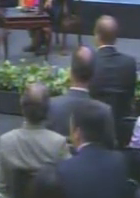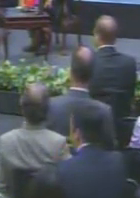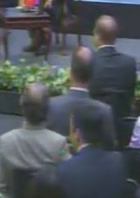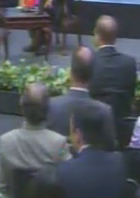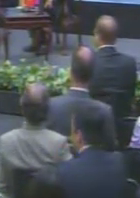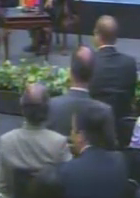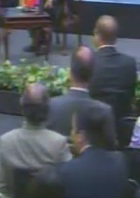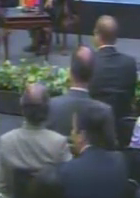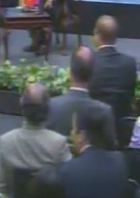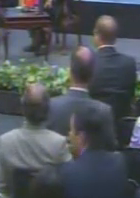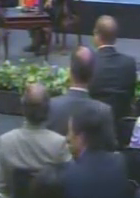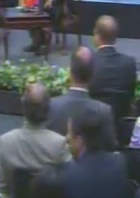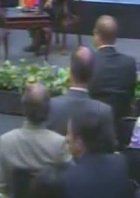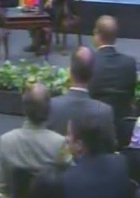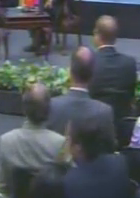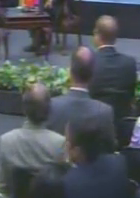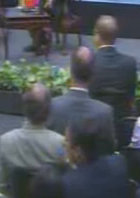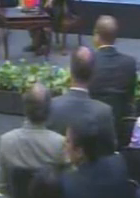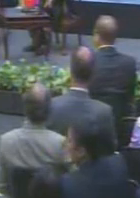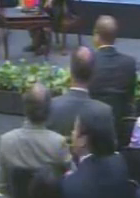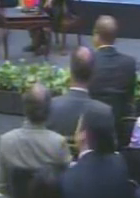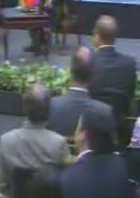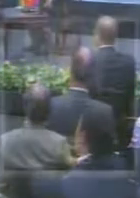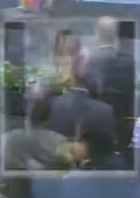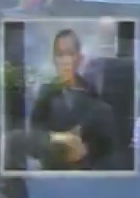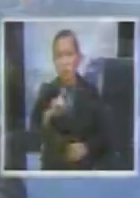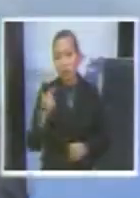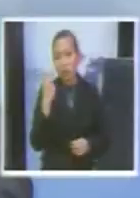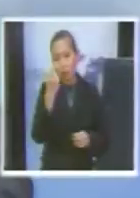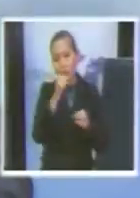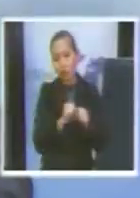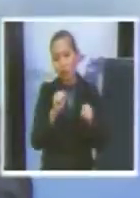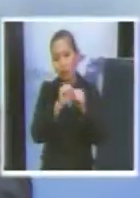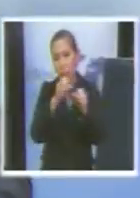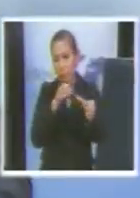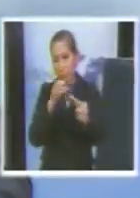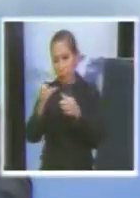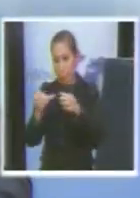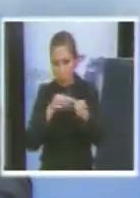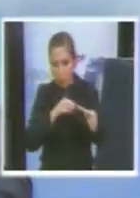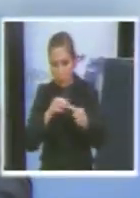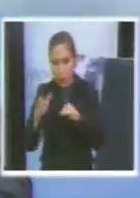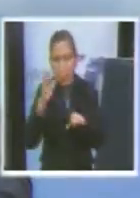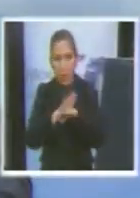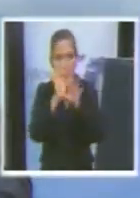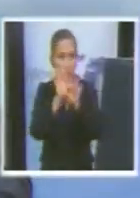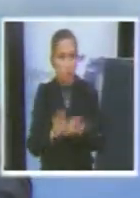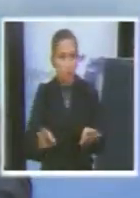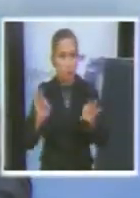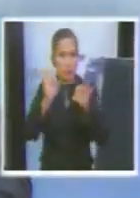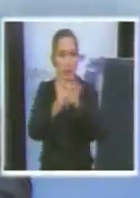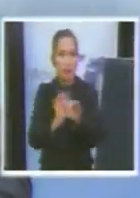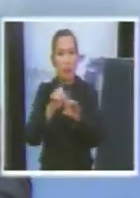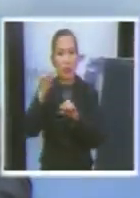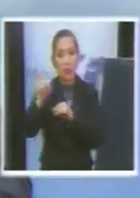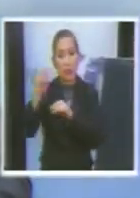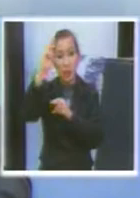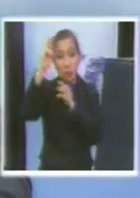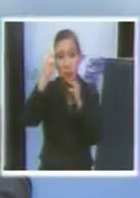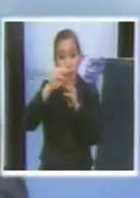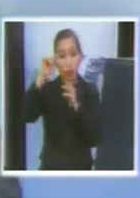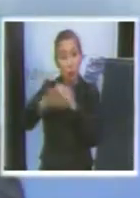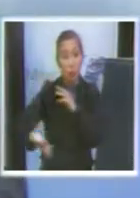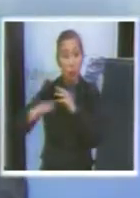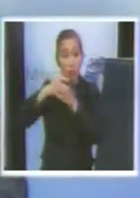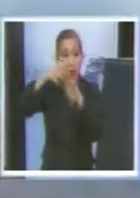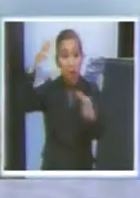pero claramente es pues, uno de los socios comerciales más importantes en el mundo, es uno de